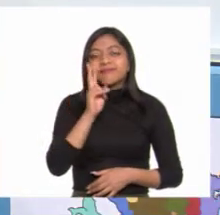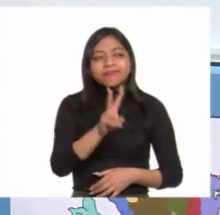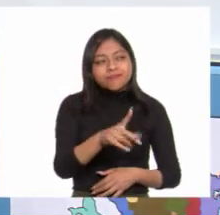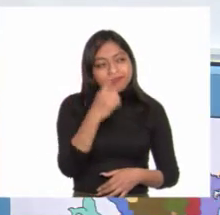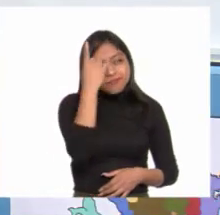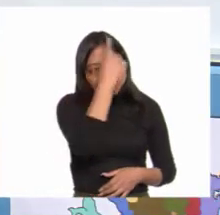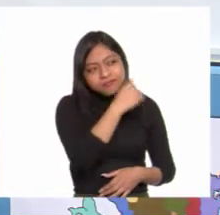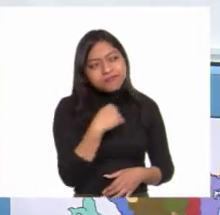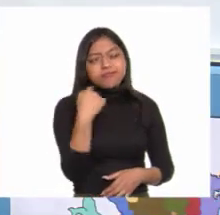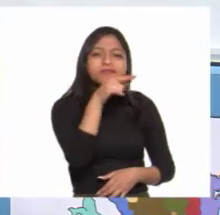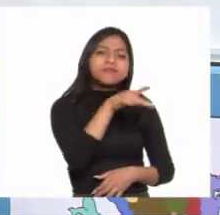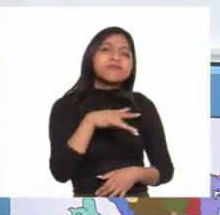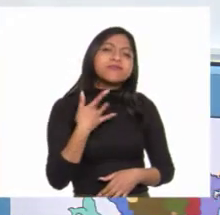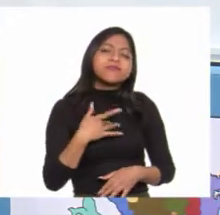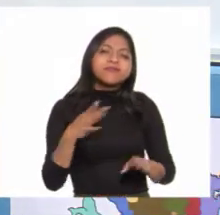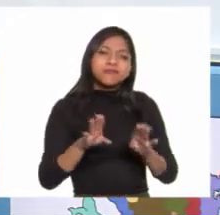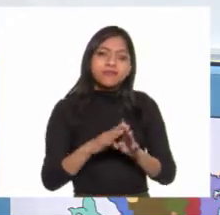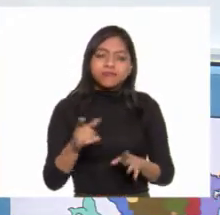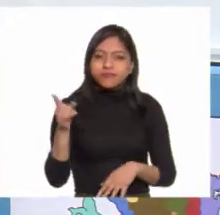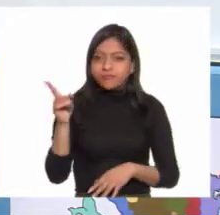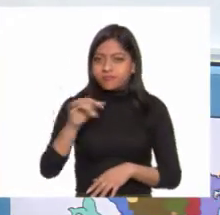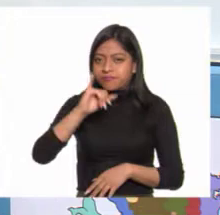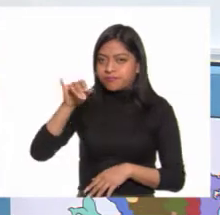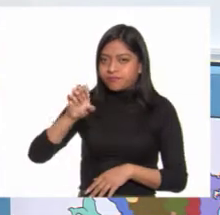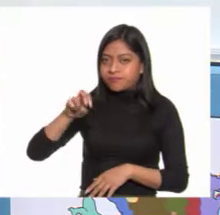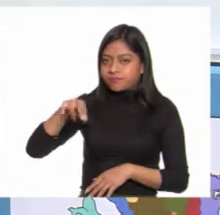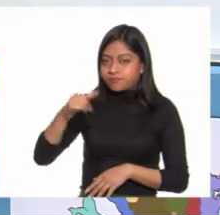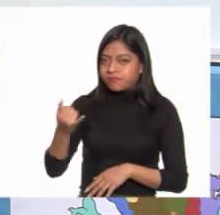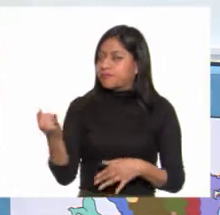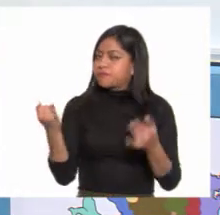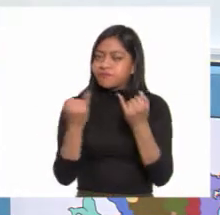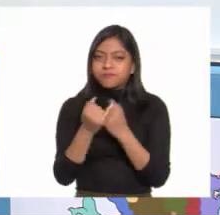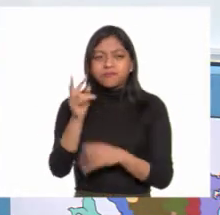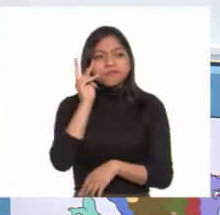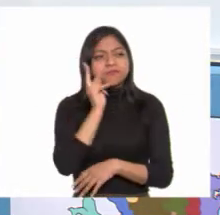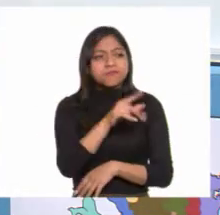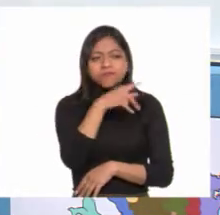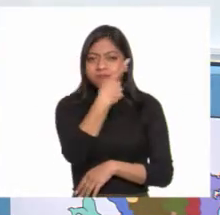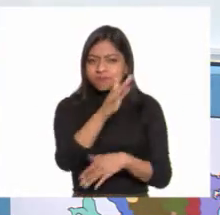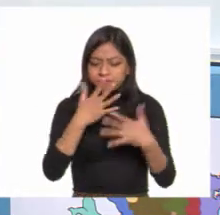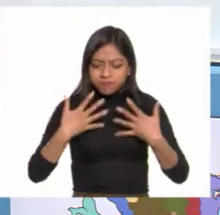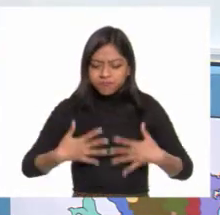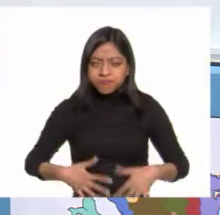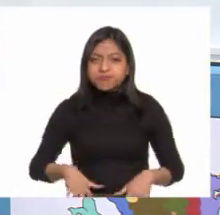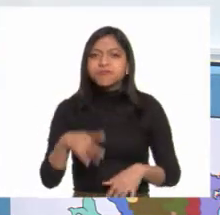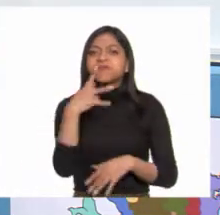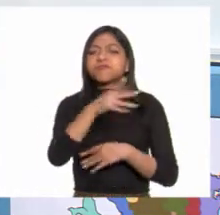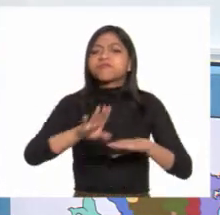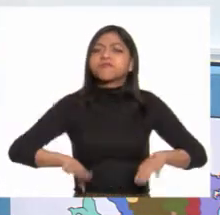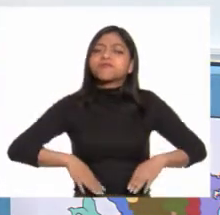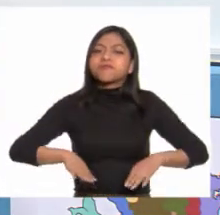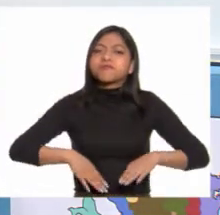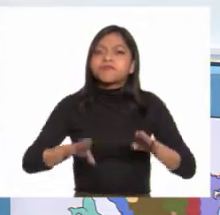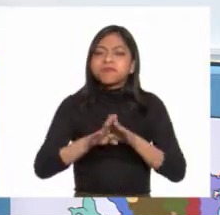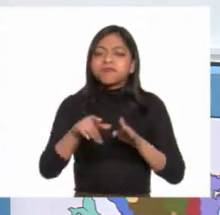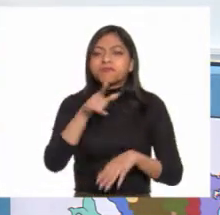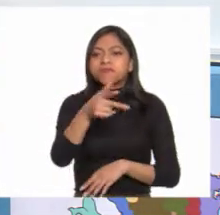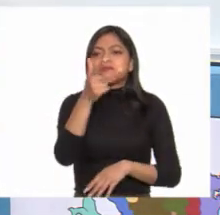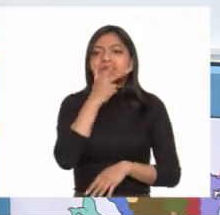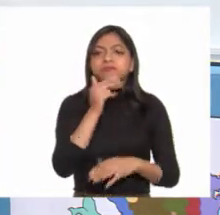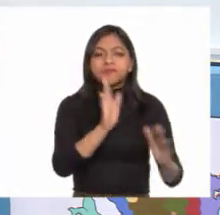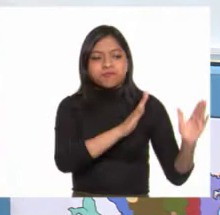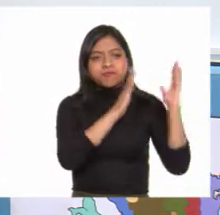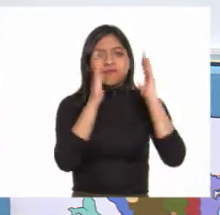interpretando de lo que estás viendo. Jenny, con las mismas preguntas que tú mismo leíste, ¿puedes describirme al señor que está